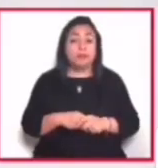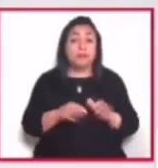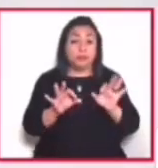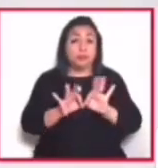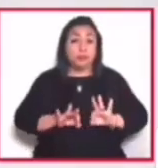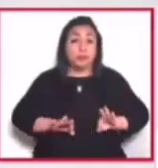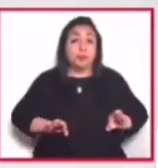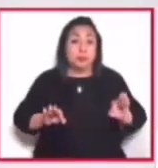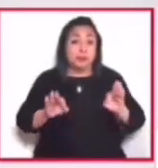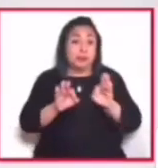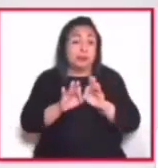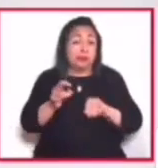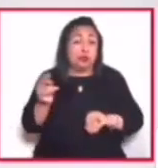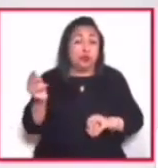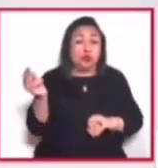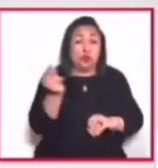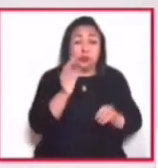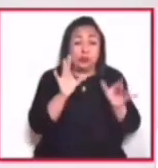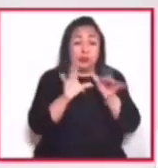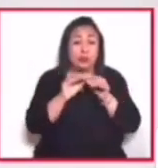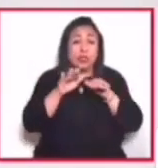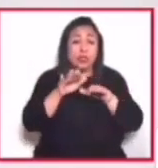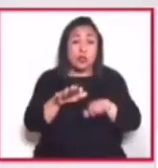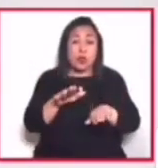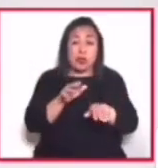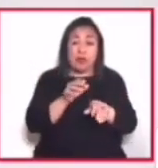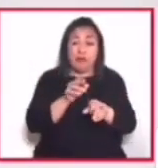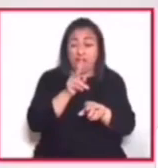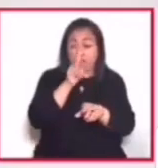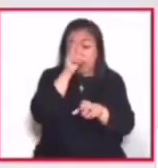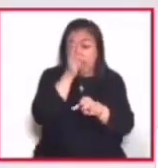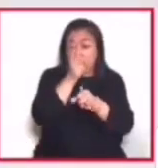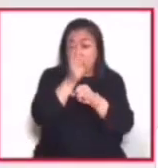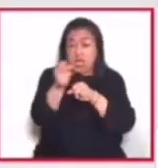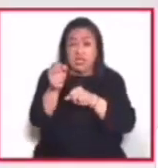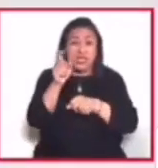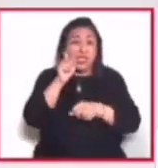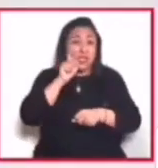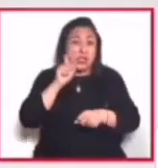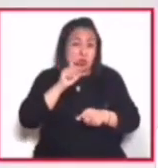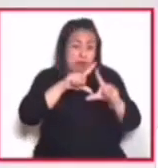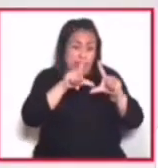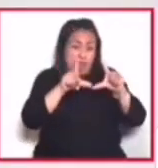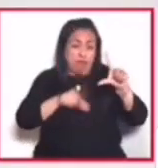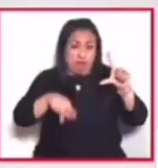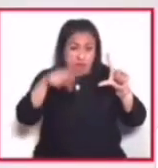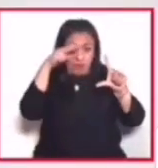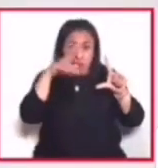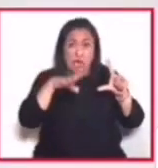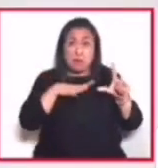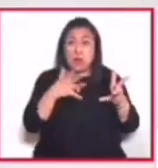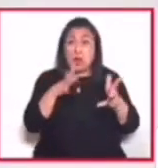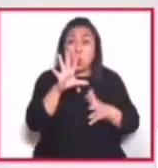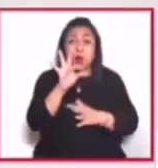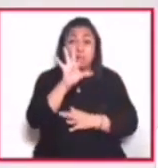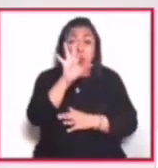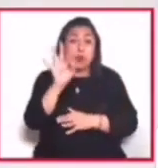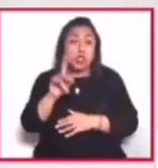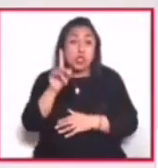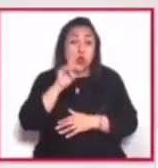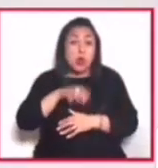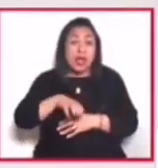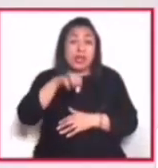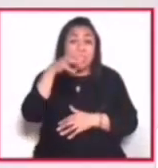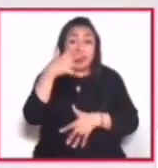importante y urgente hablar de violencia sexual en un país como México, donde alrededor del 40% de las mujeres de 15 años o